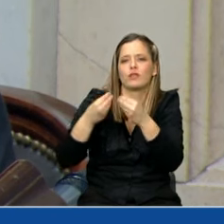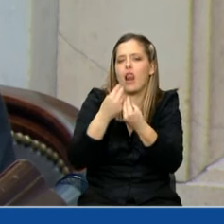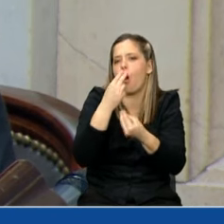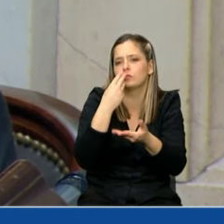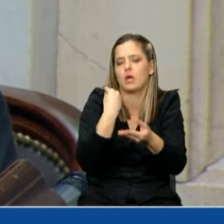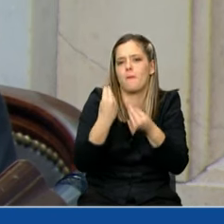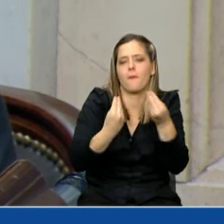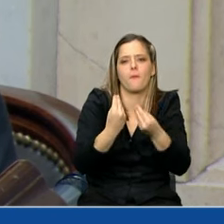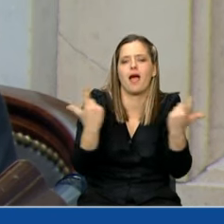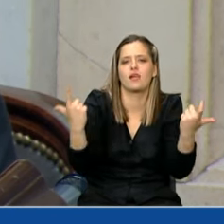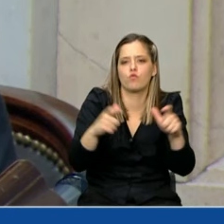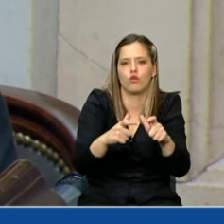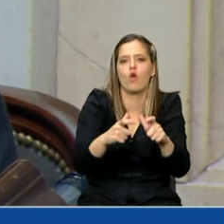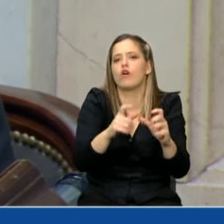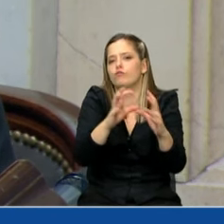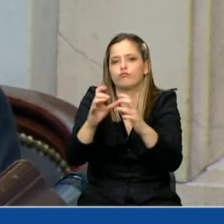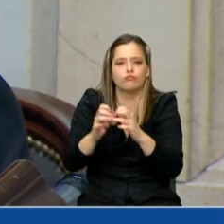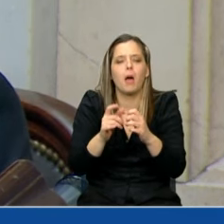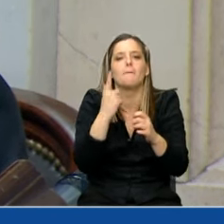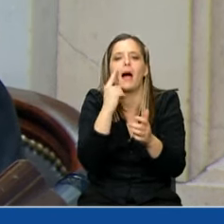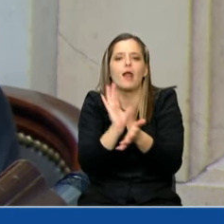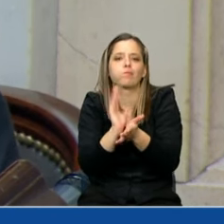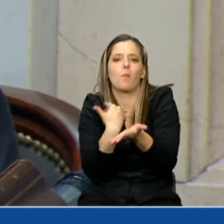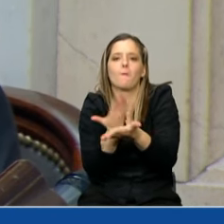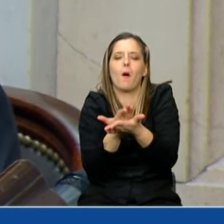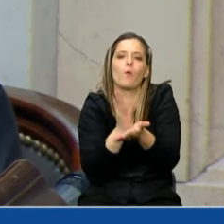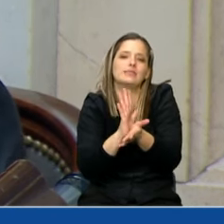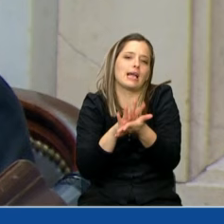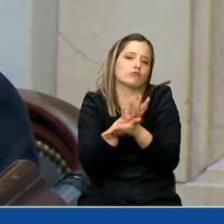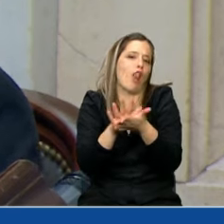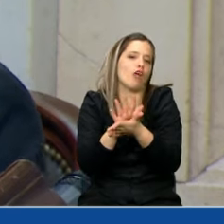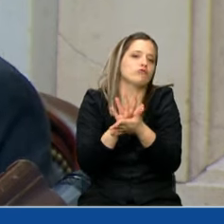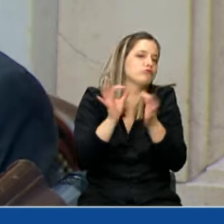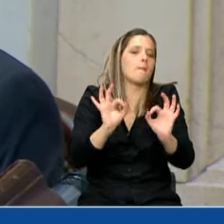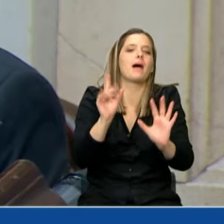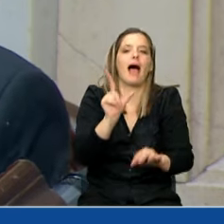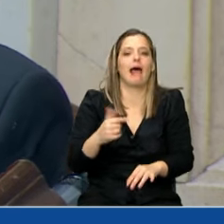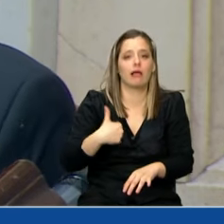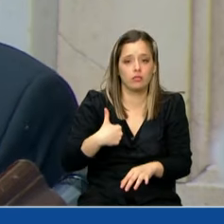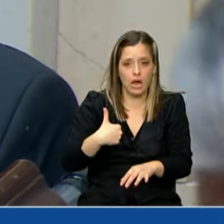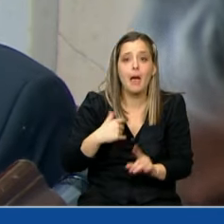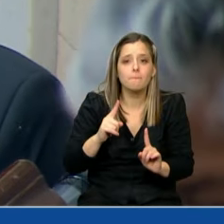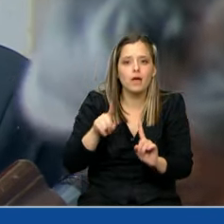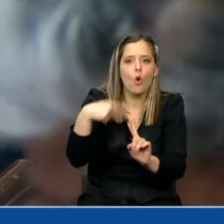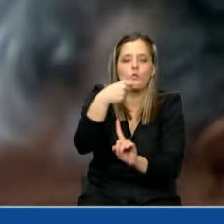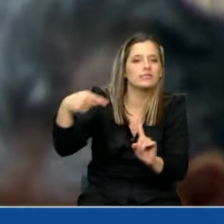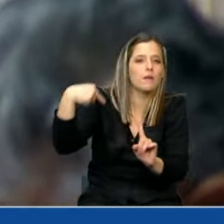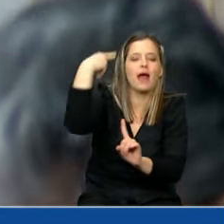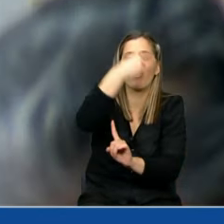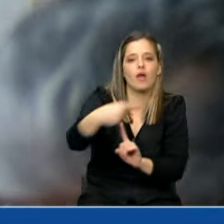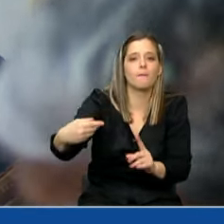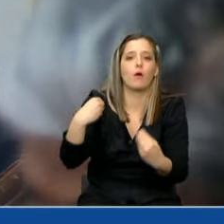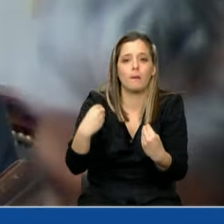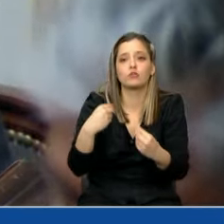querer instalar la gran solución para la República Argentina y una semana después vinieron los